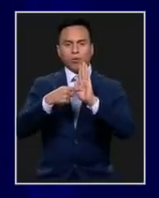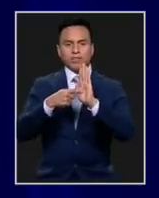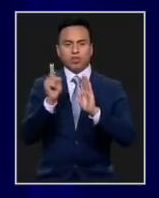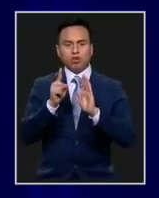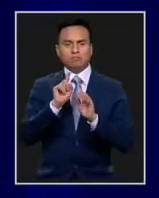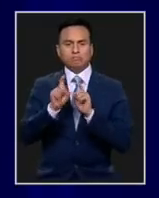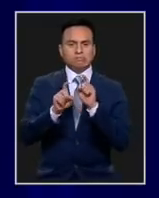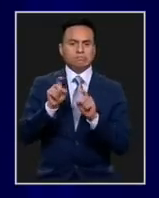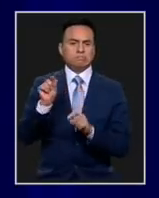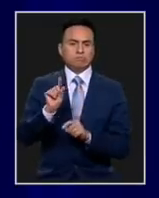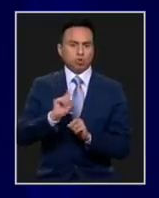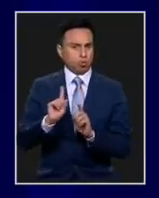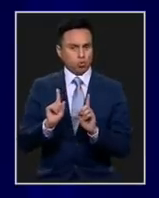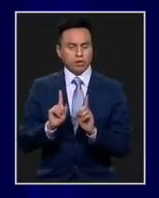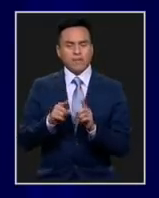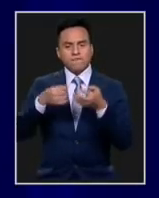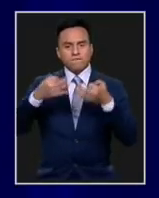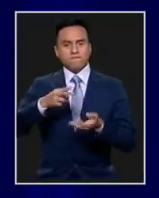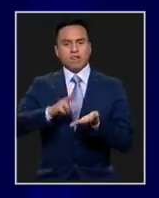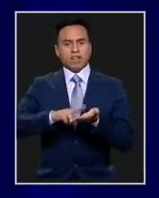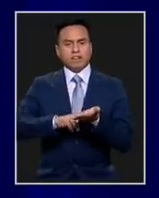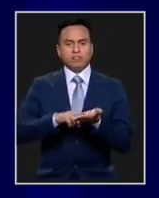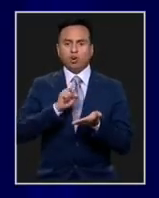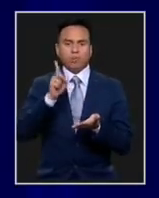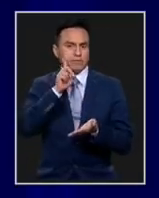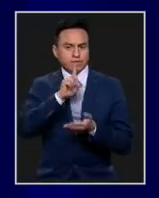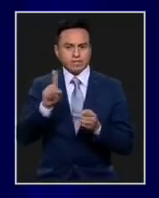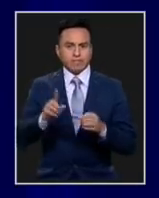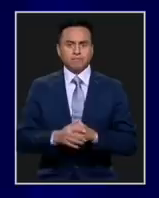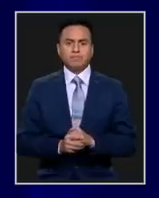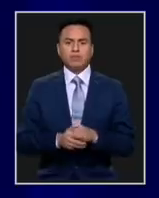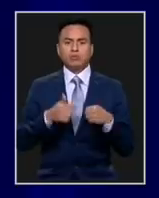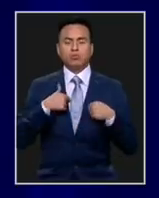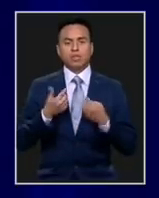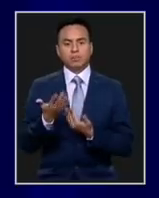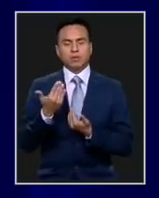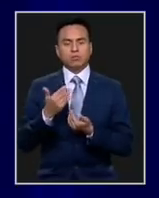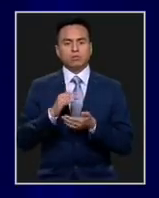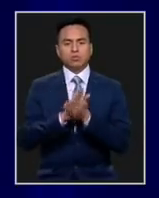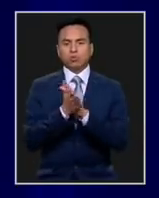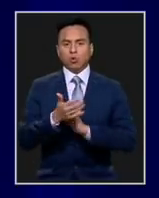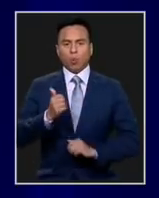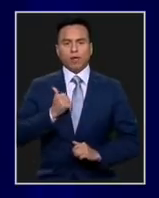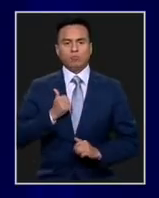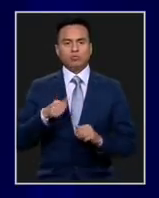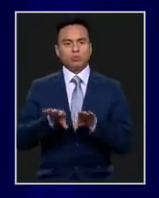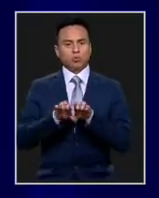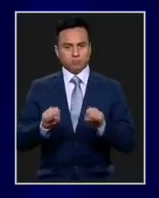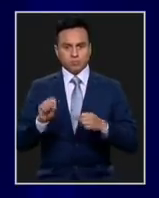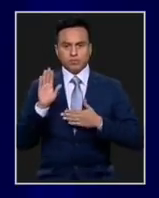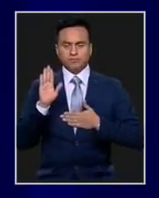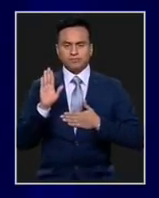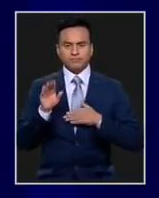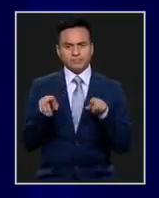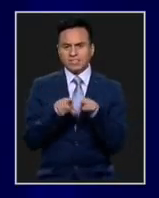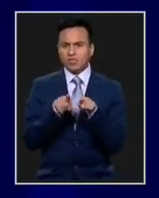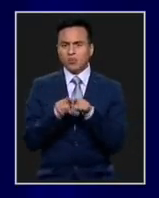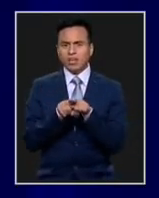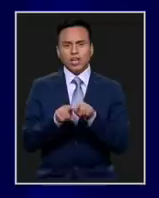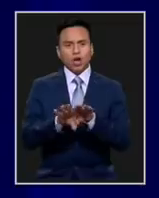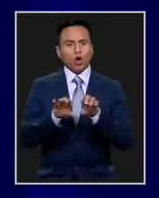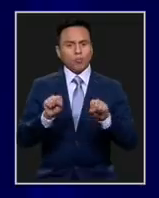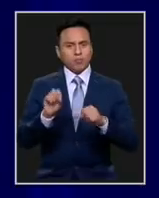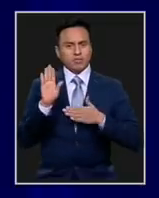no de descalificaciones, de verdades, no de mentiras. Y yo espero que todos cumplamos con ese compromiso, igual como el